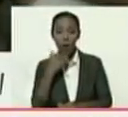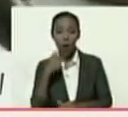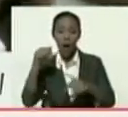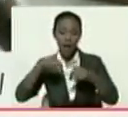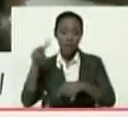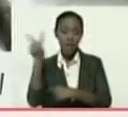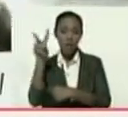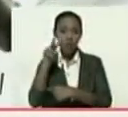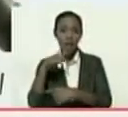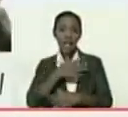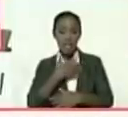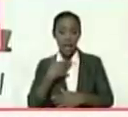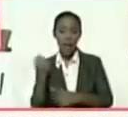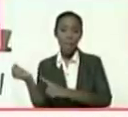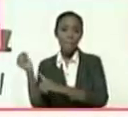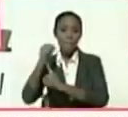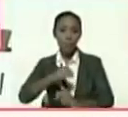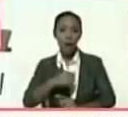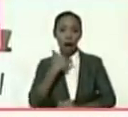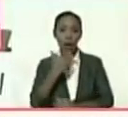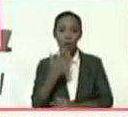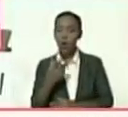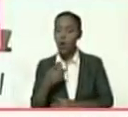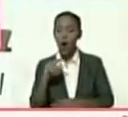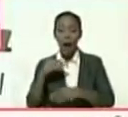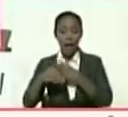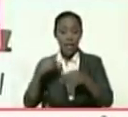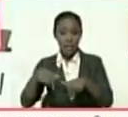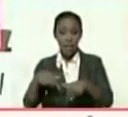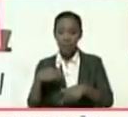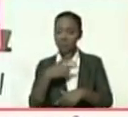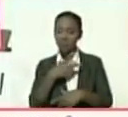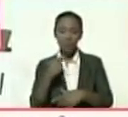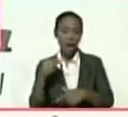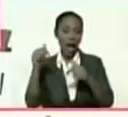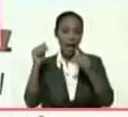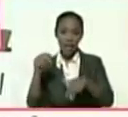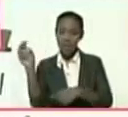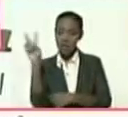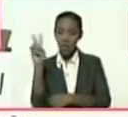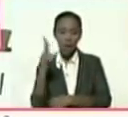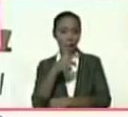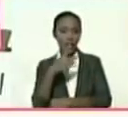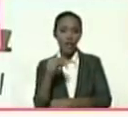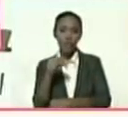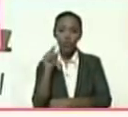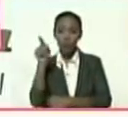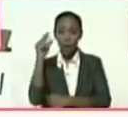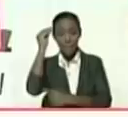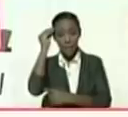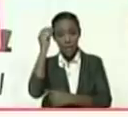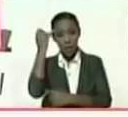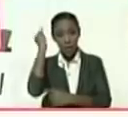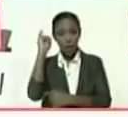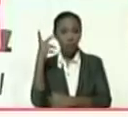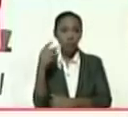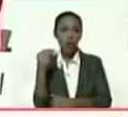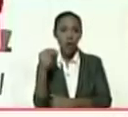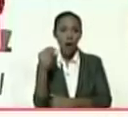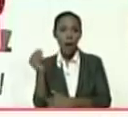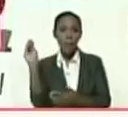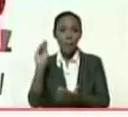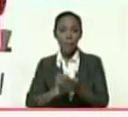hacer lo que han hecho en otros países. Ni se les ocurra. Recibirán una nueva derrota.